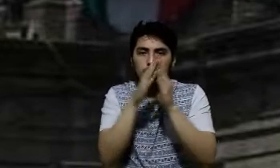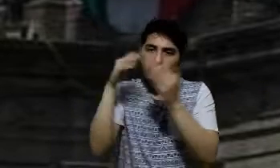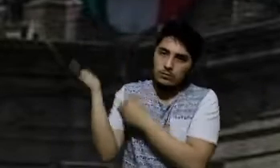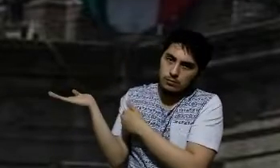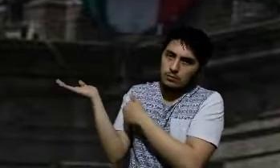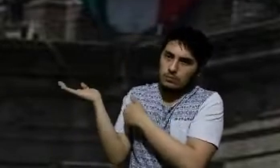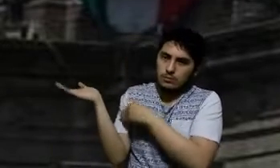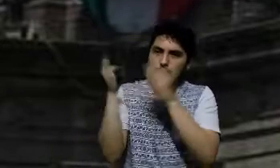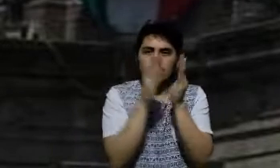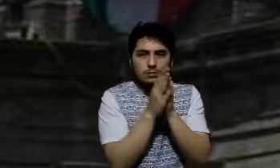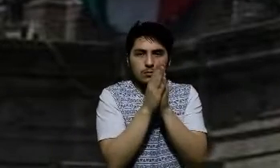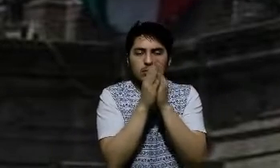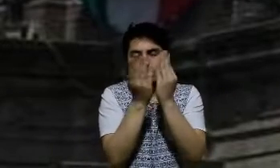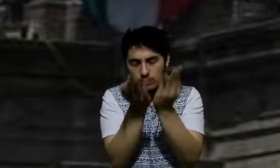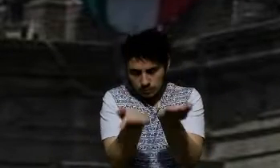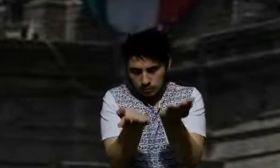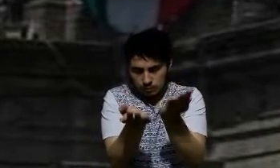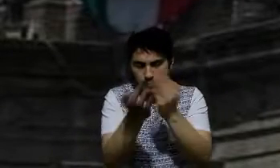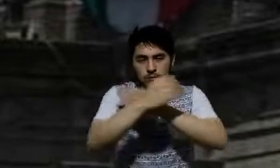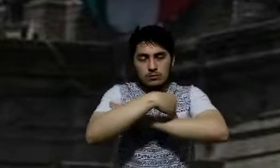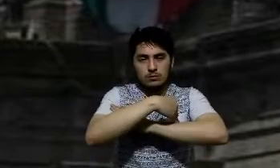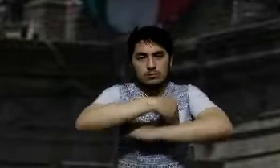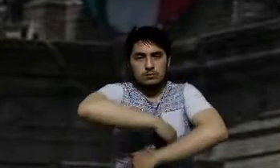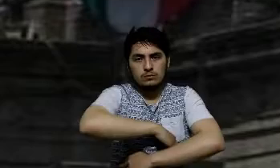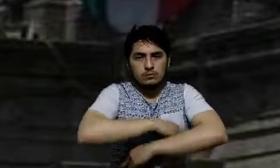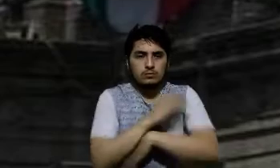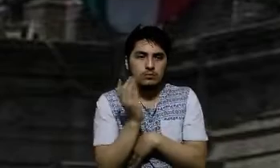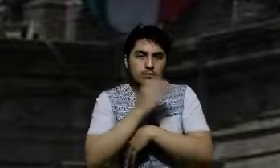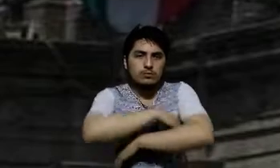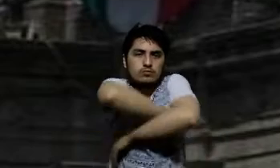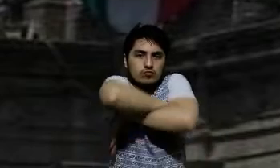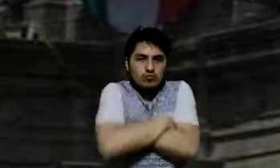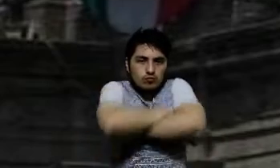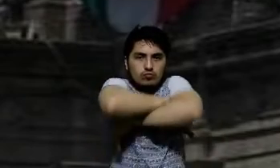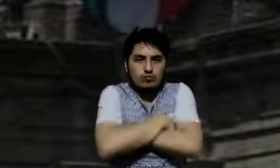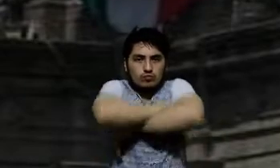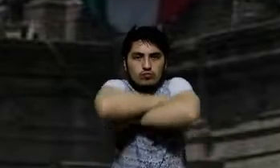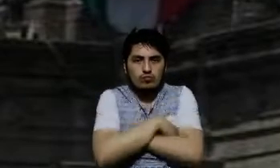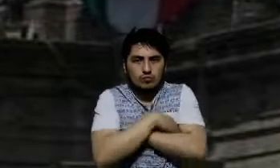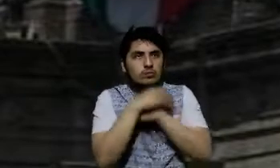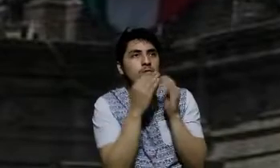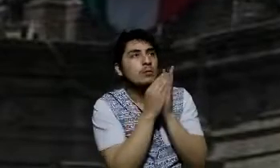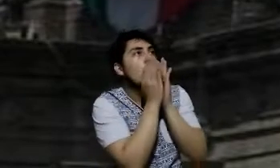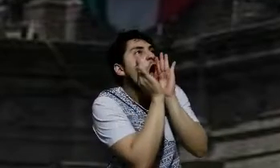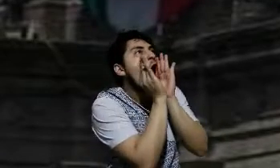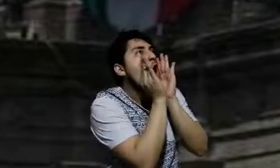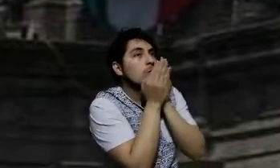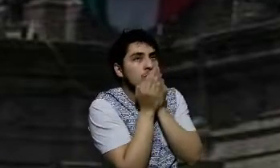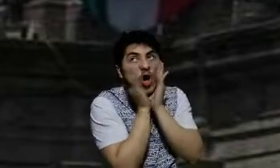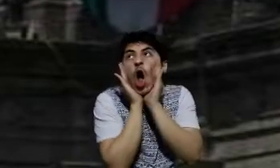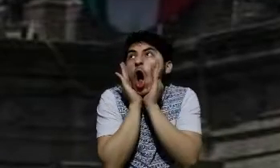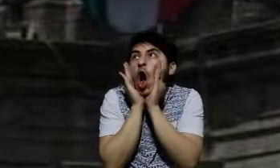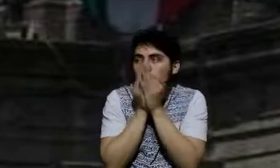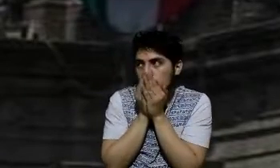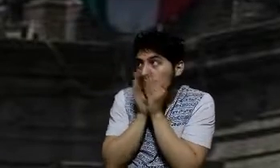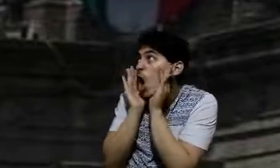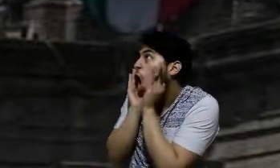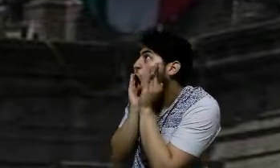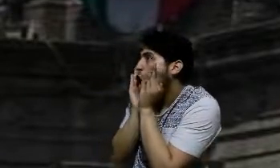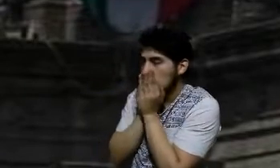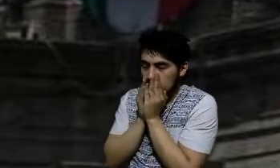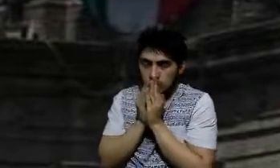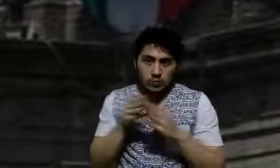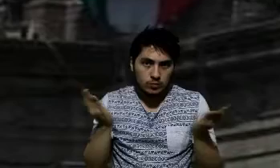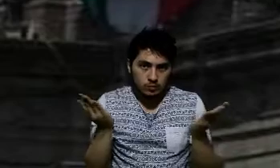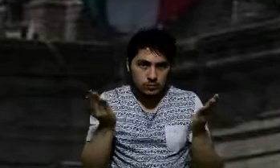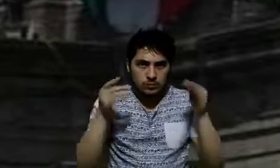impuestos. ¿Qué? ¿Que no tenían que decir eso? Ah, pero. No la van a pagar con sus impuestos. No,